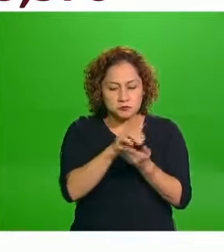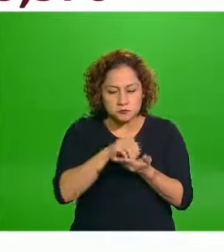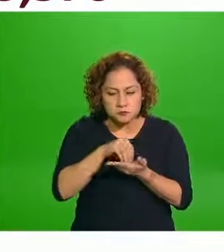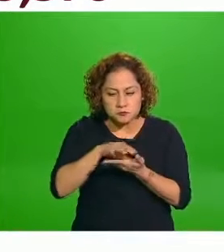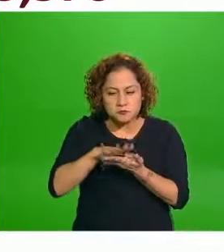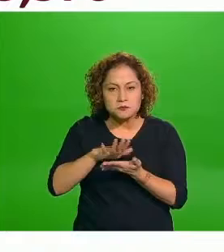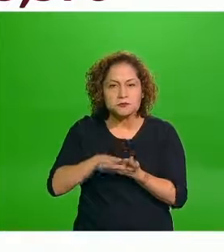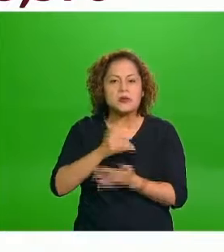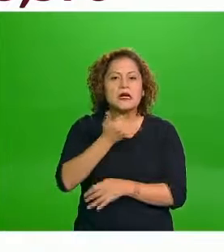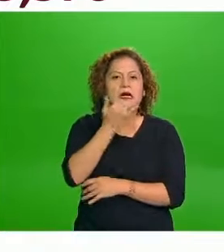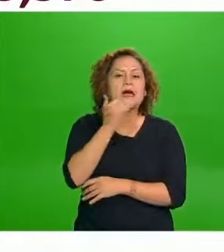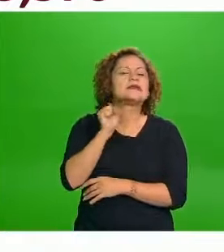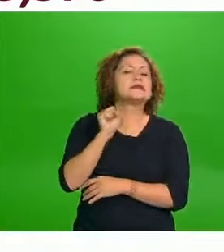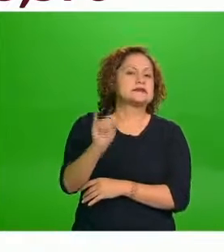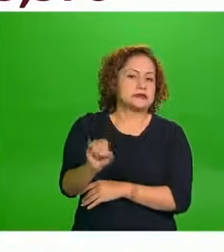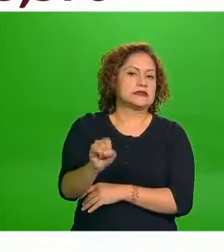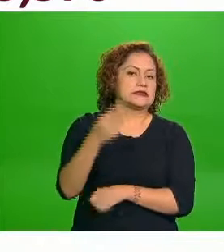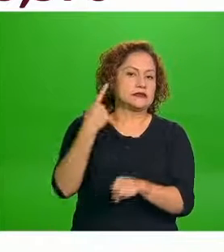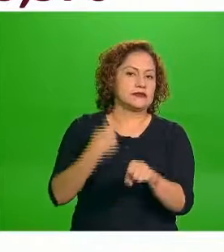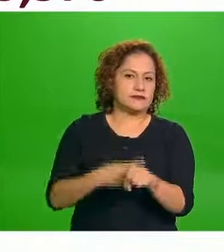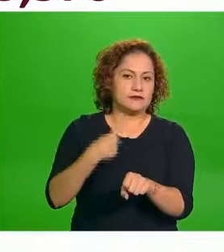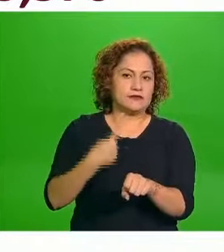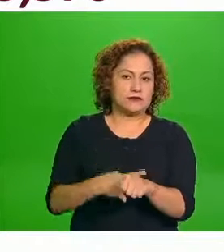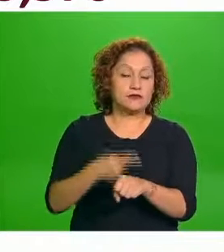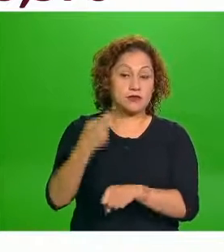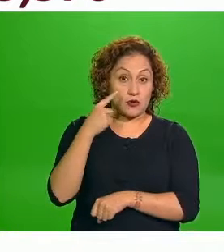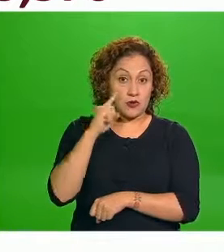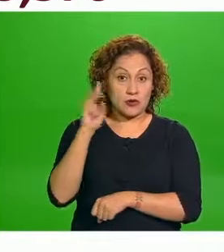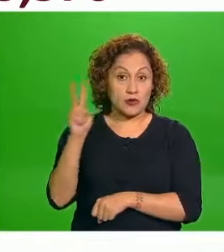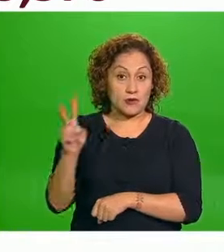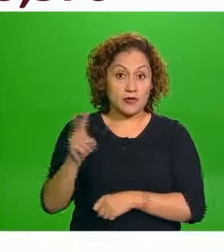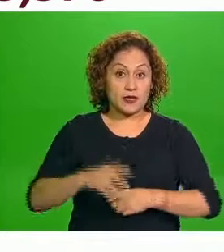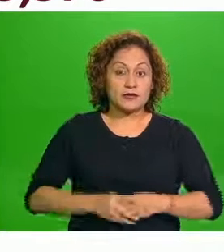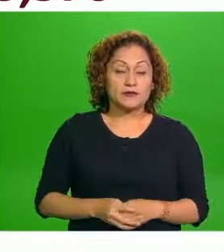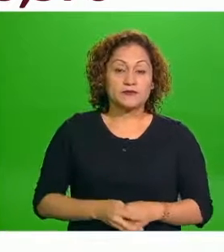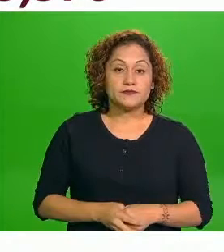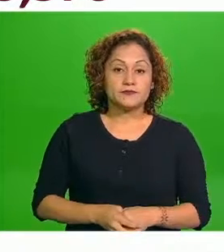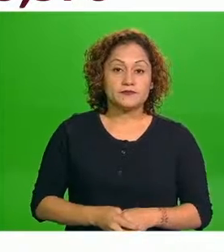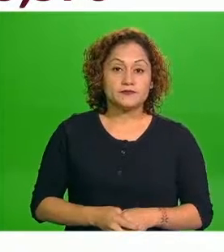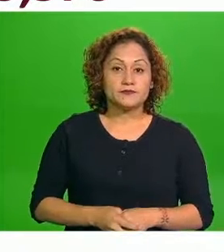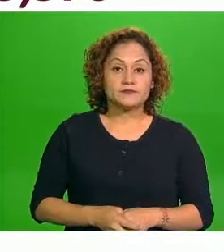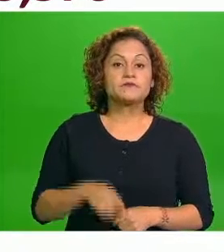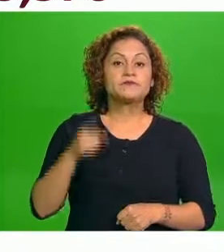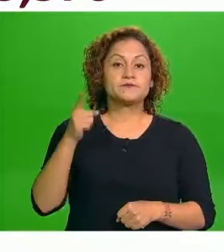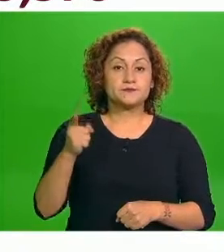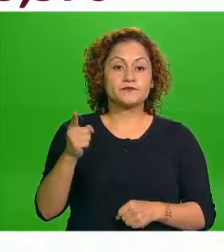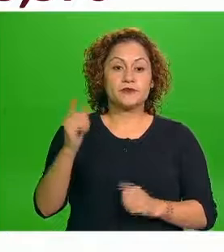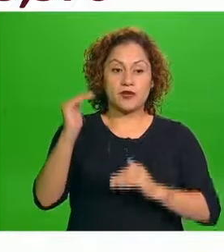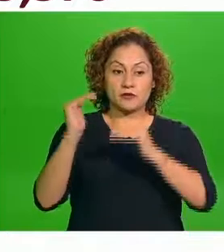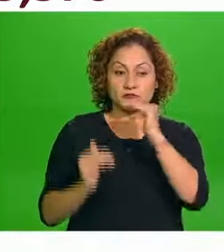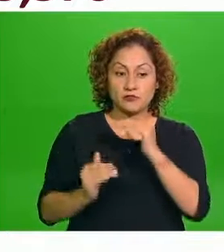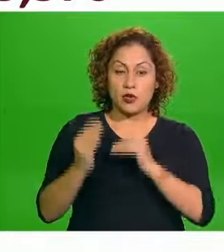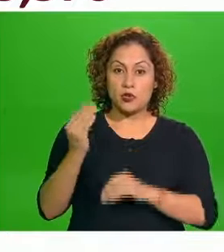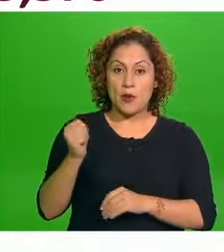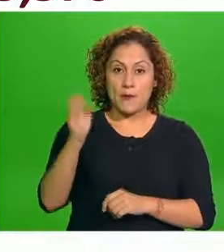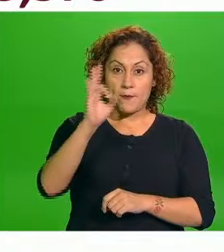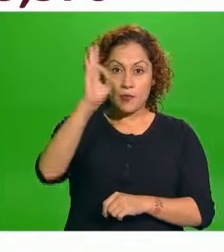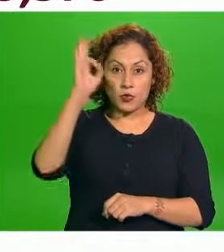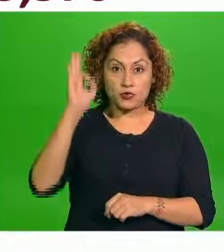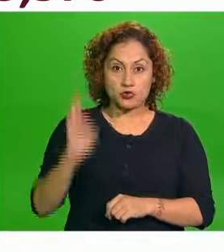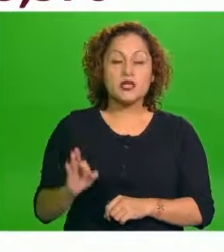la estimación de los mismos, en los cuales se puede observar claramente que hay una disminución de 9 puntos porcentuales.